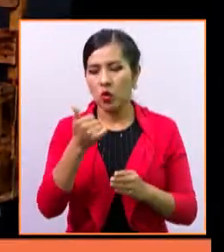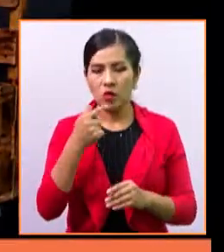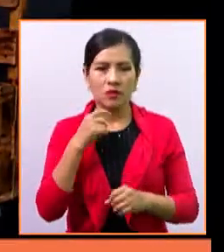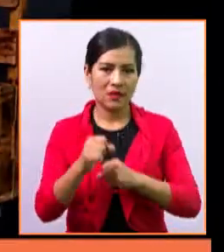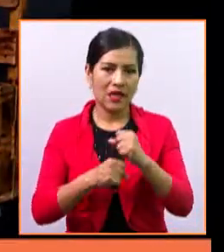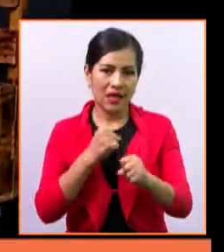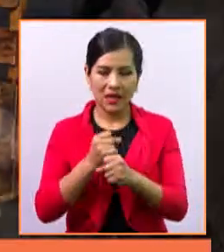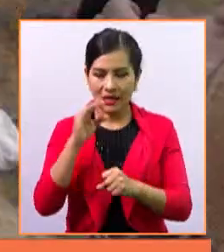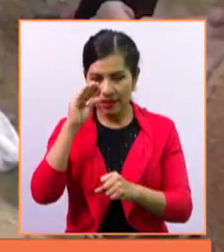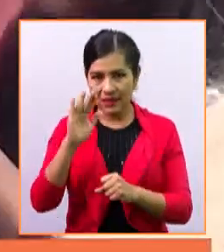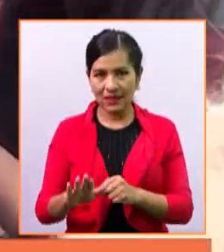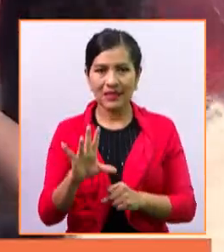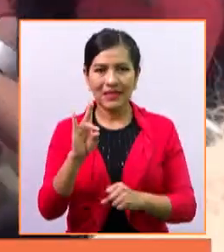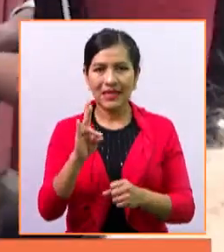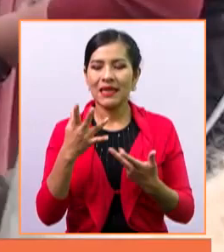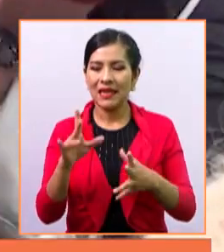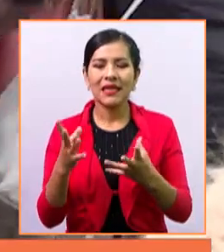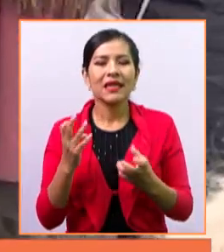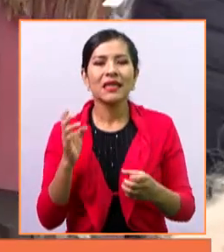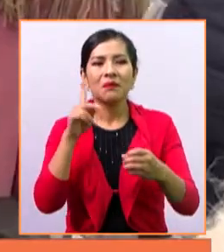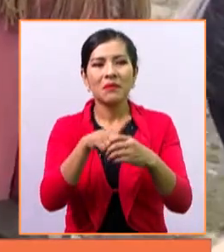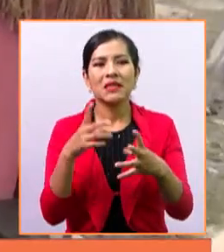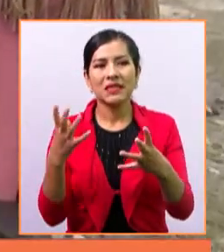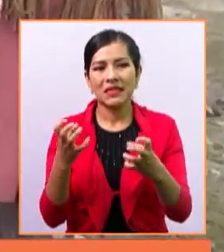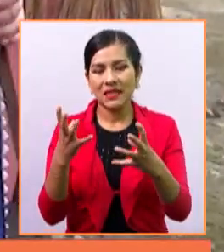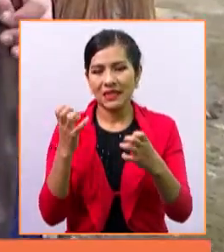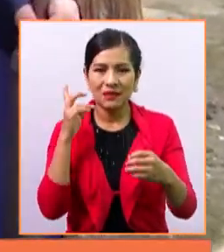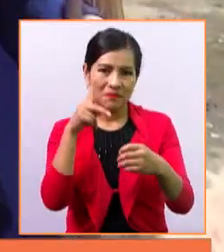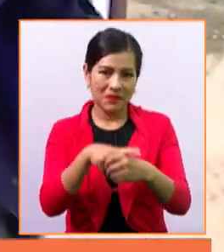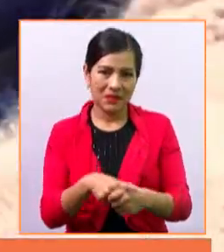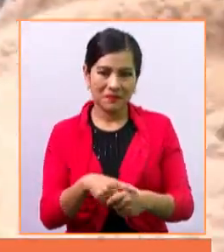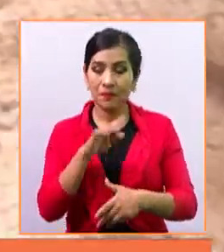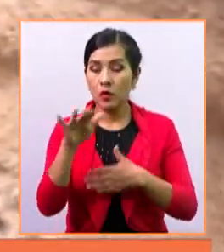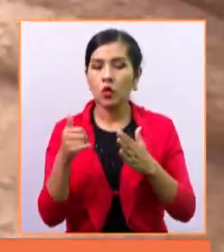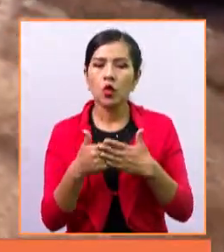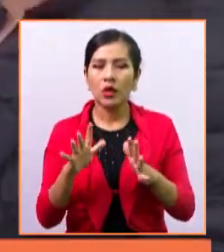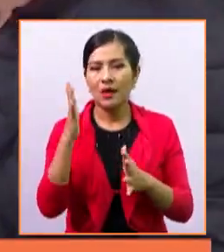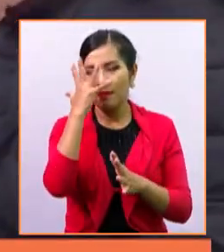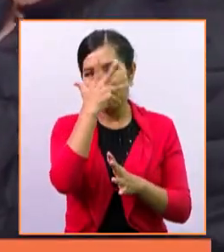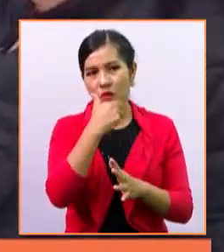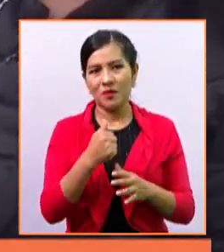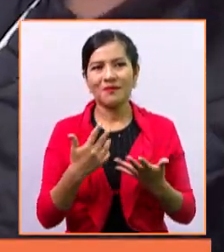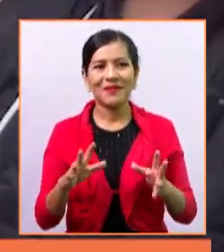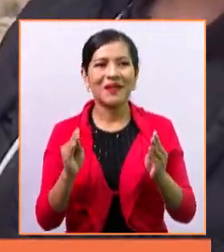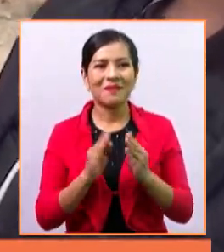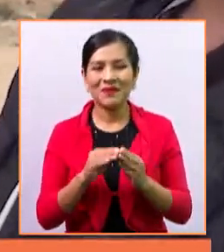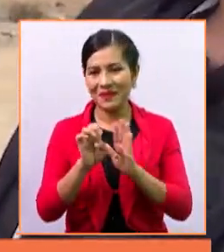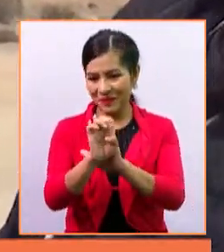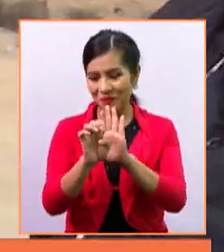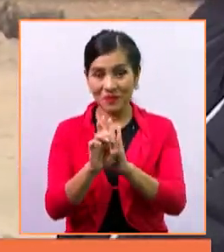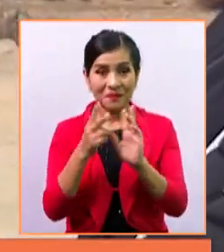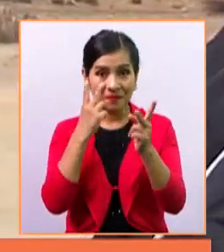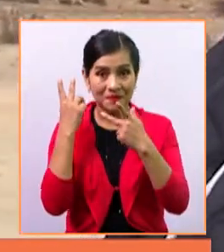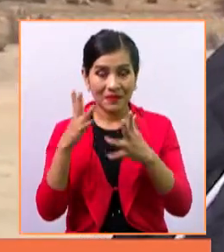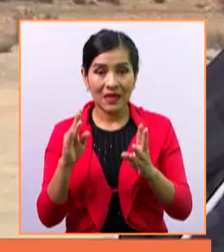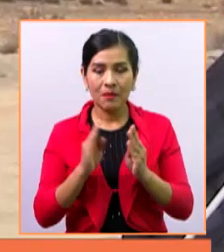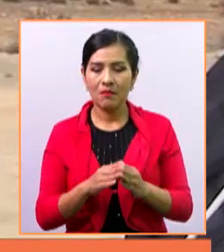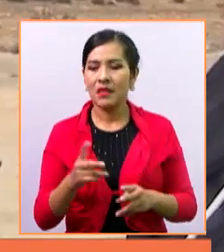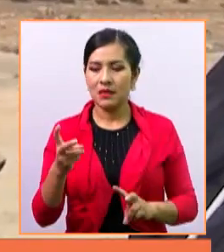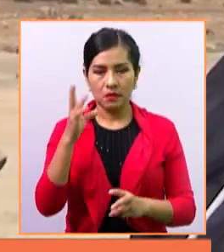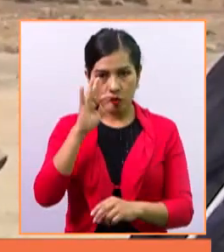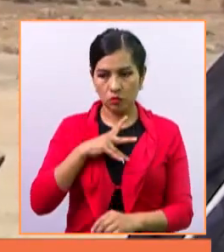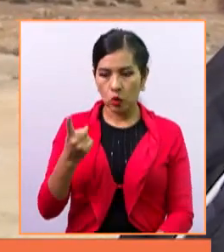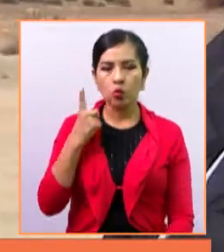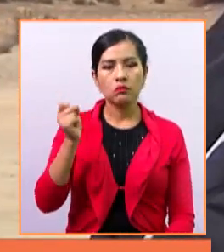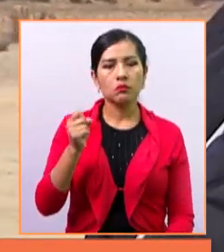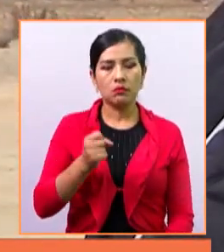ejemplo. Se animaron, querían hermosa, participar, ¿no? Entonces, son cosas interesantes, ¿no? Y decía como él, por ejemplo, dos papeles bien